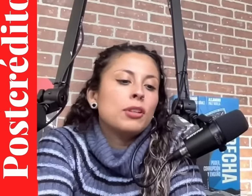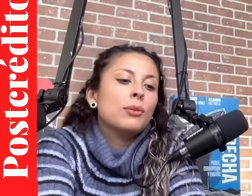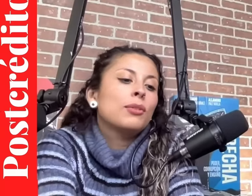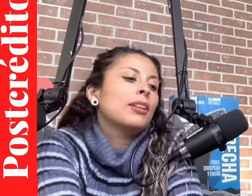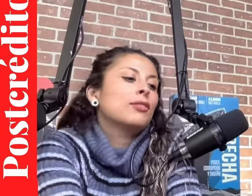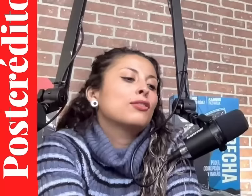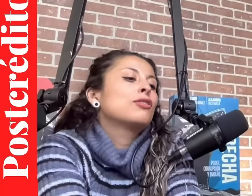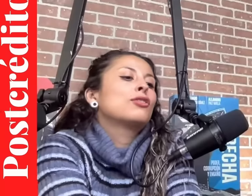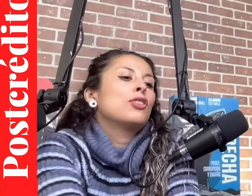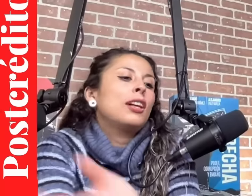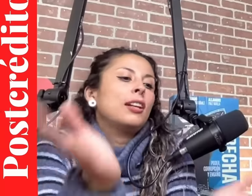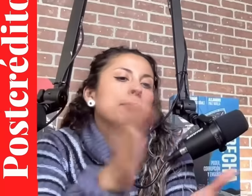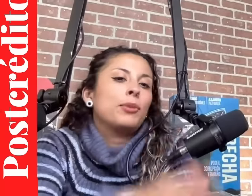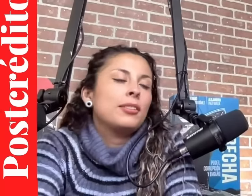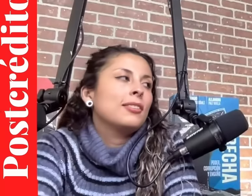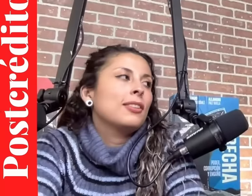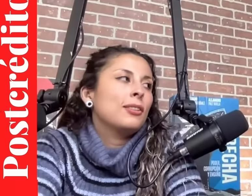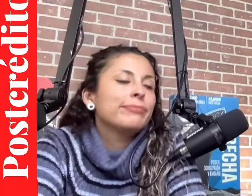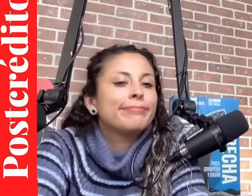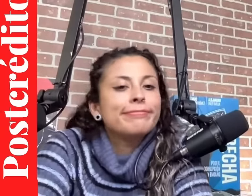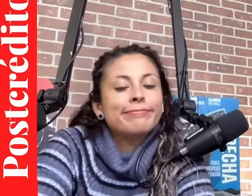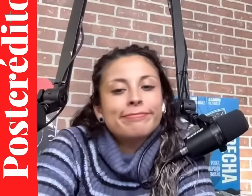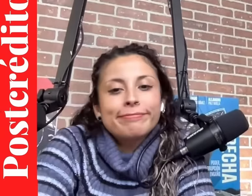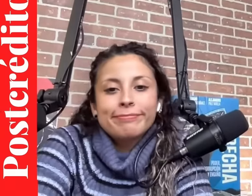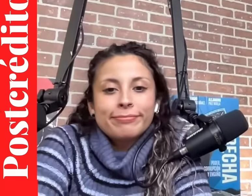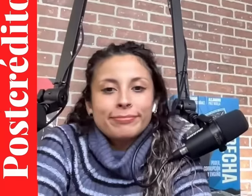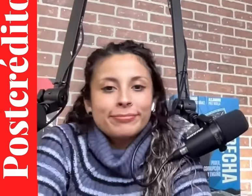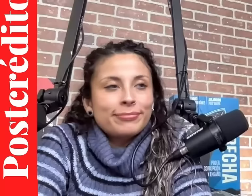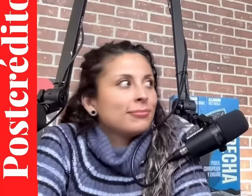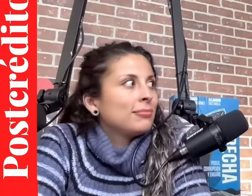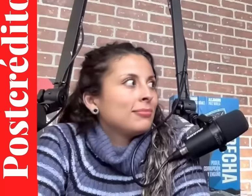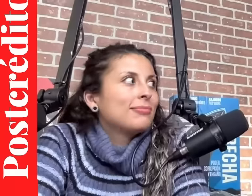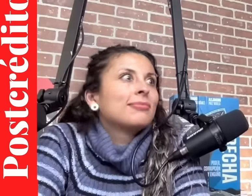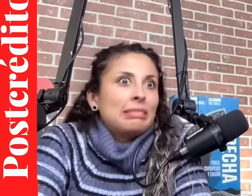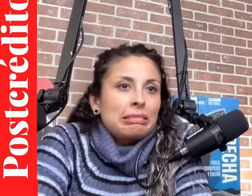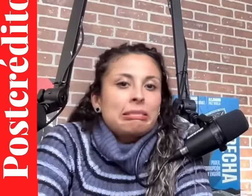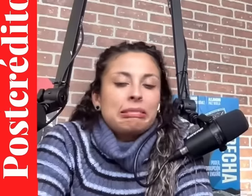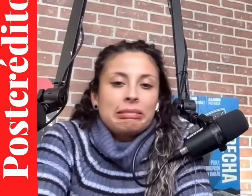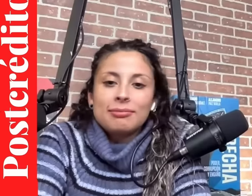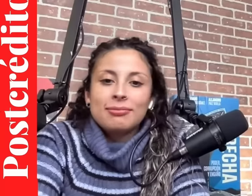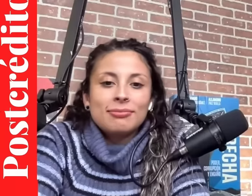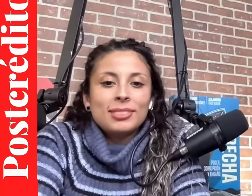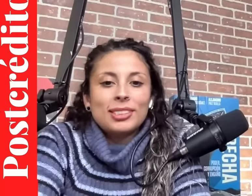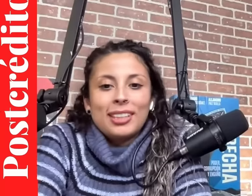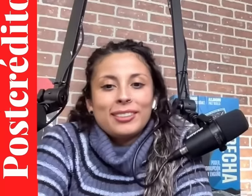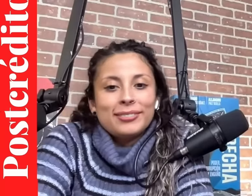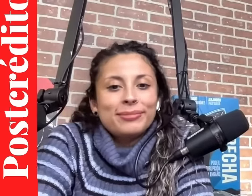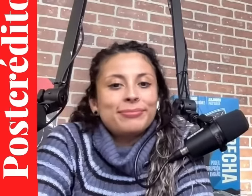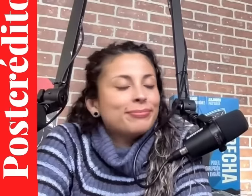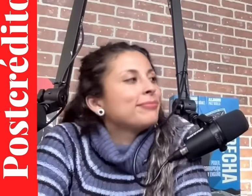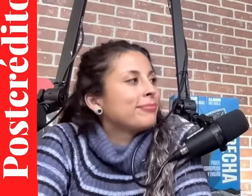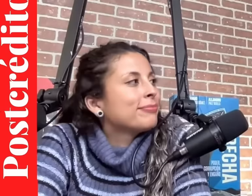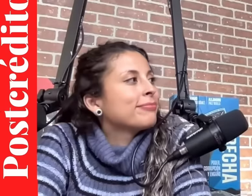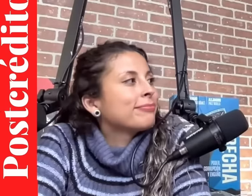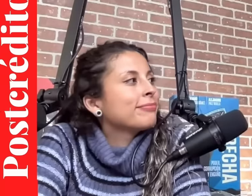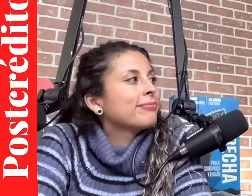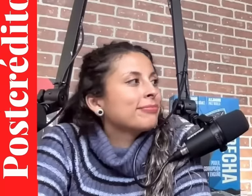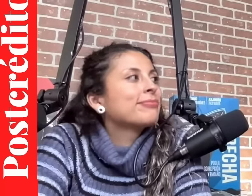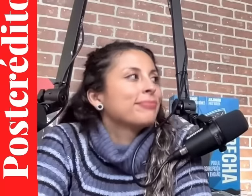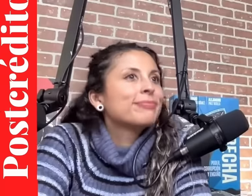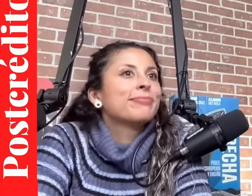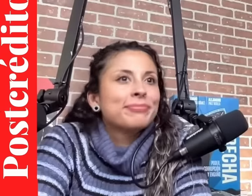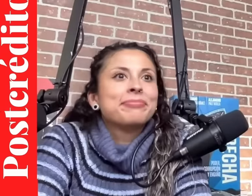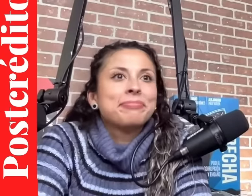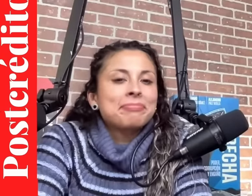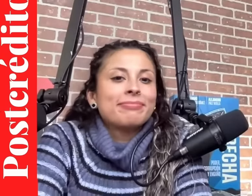nos enf tocamos en una sol área Por así decirlo Oye qué cosa con ese caso no yo no lo he seguido al 100% pero creo que